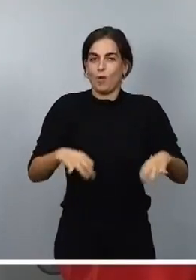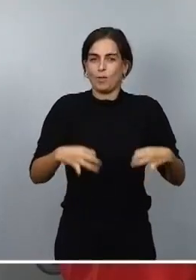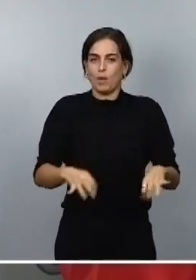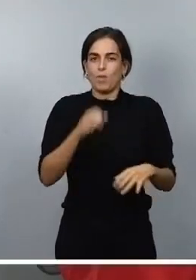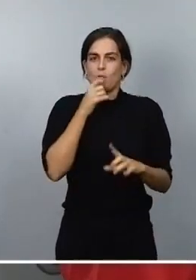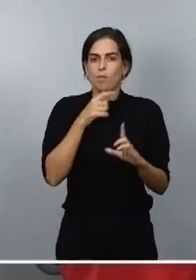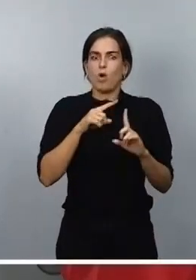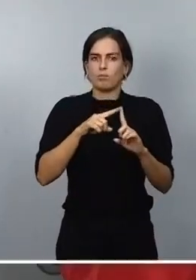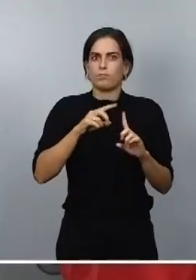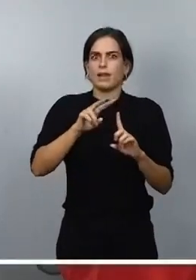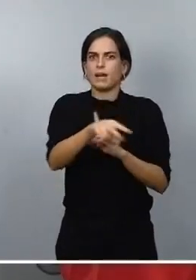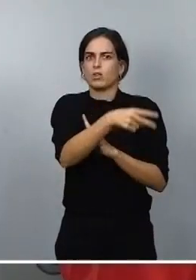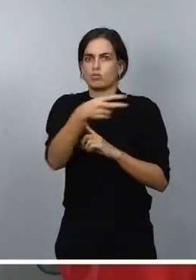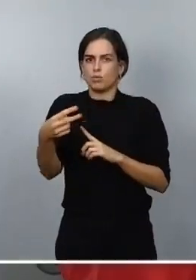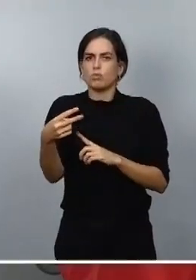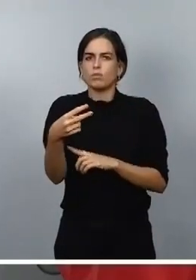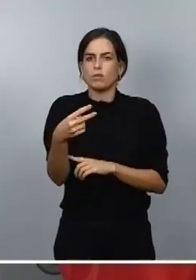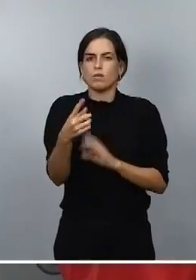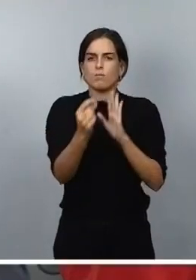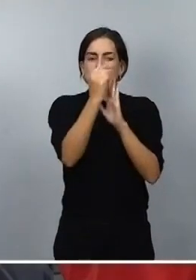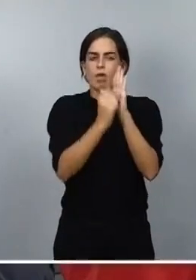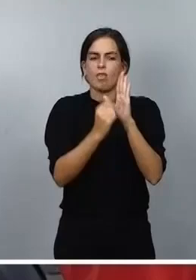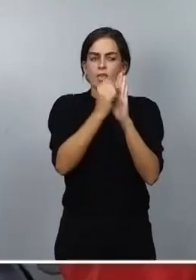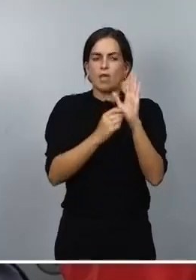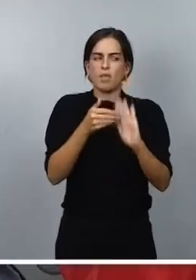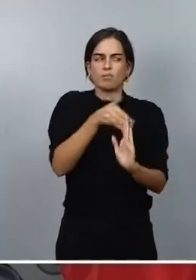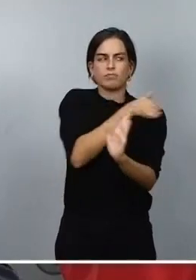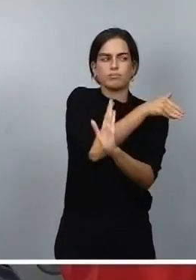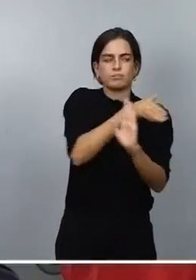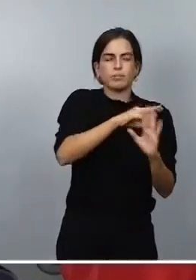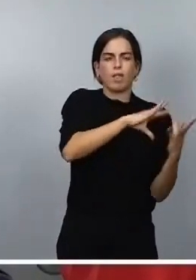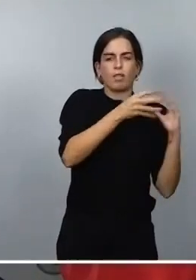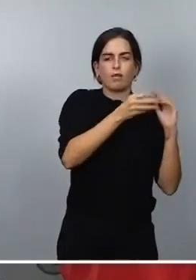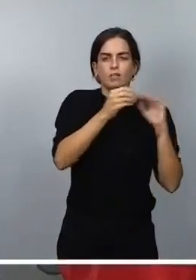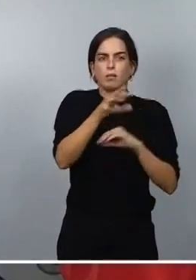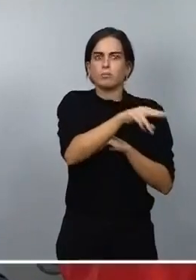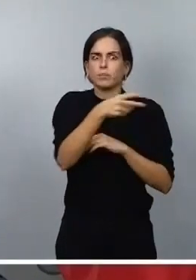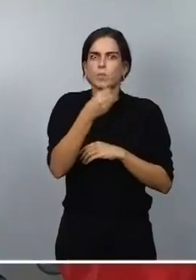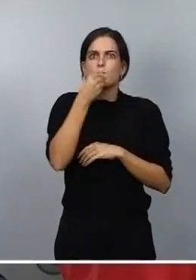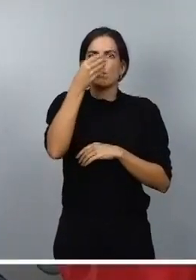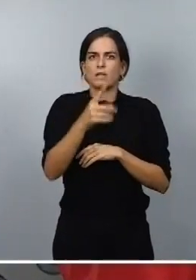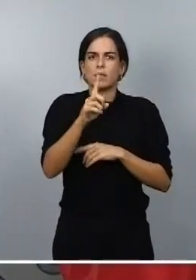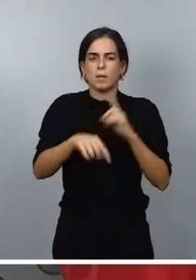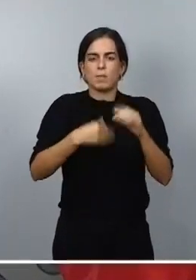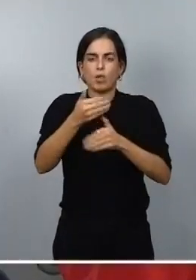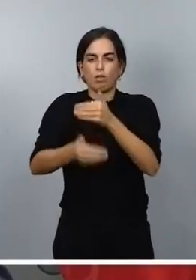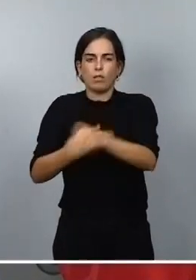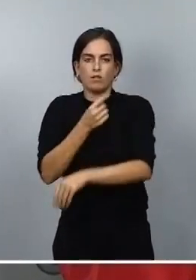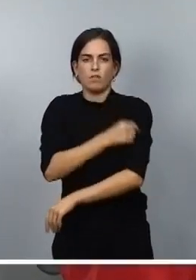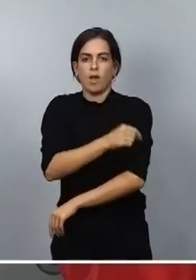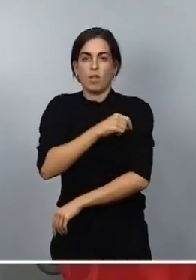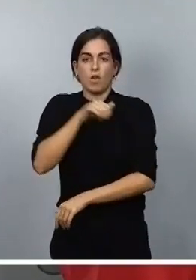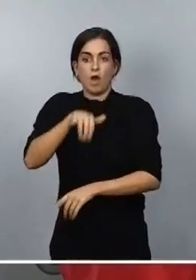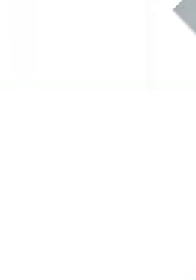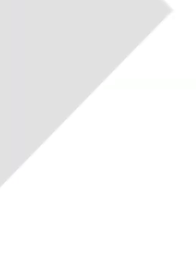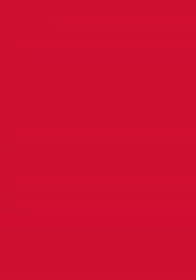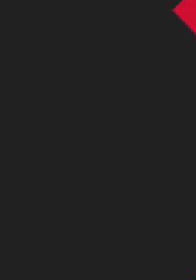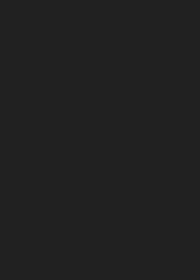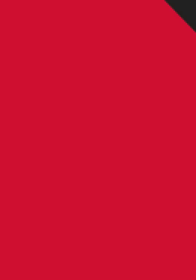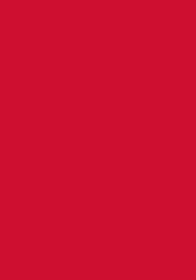de las medidas que hemos ido adoptando del proceso de vacunación y la situación sanitaria en la que este momento se encuentra nuestro